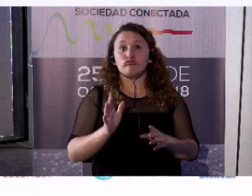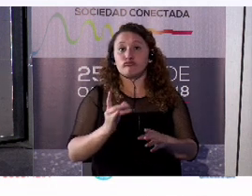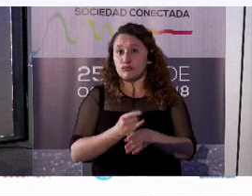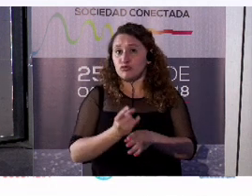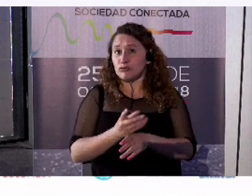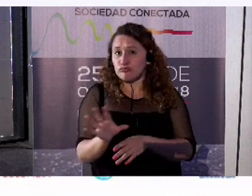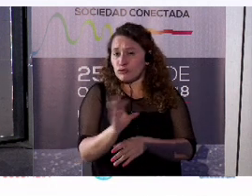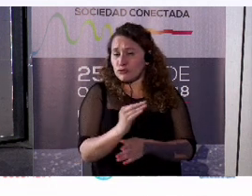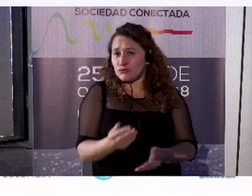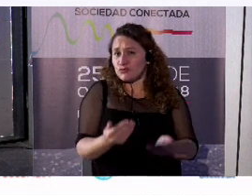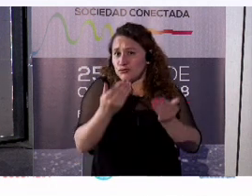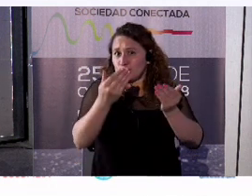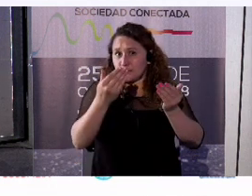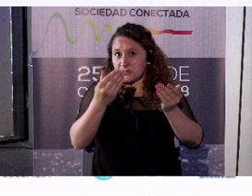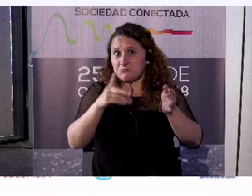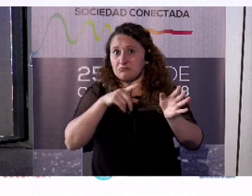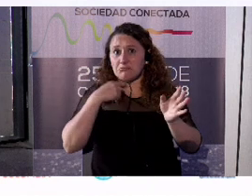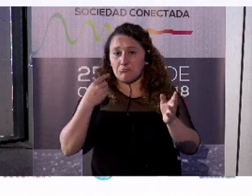nadie